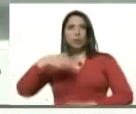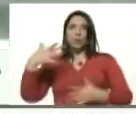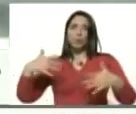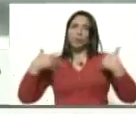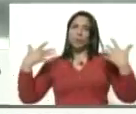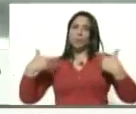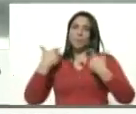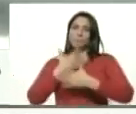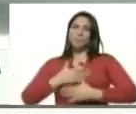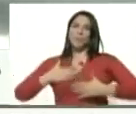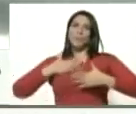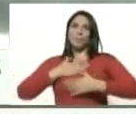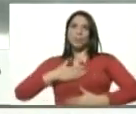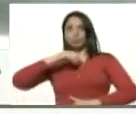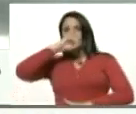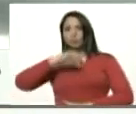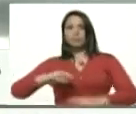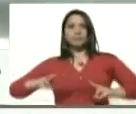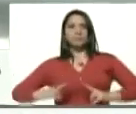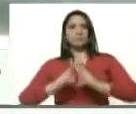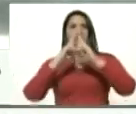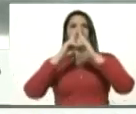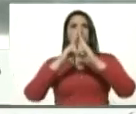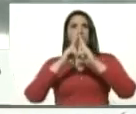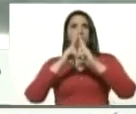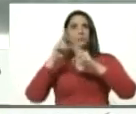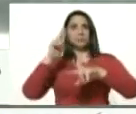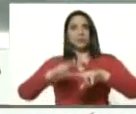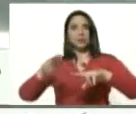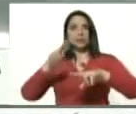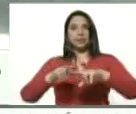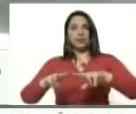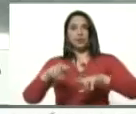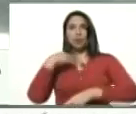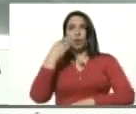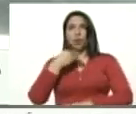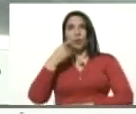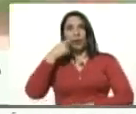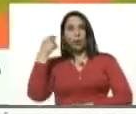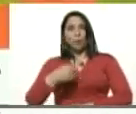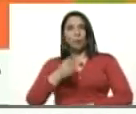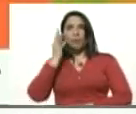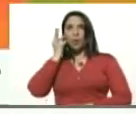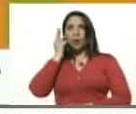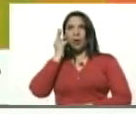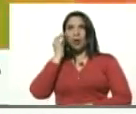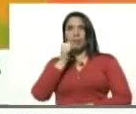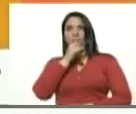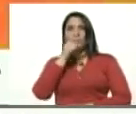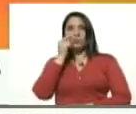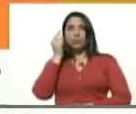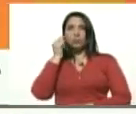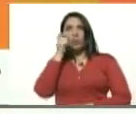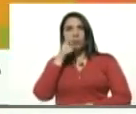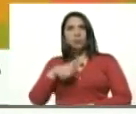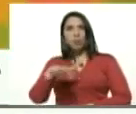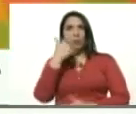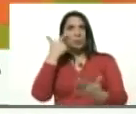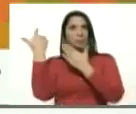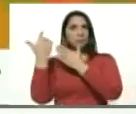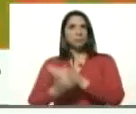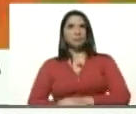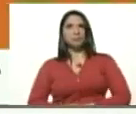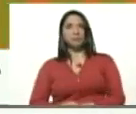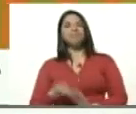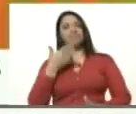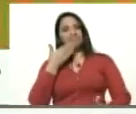para el disfrute y para el encuentro fraterno entre niños, niñas, adolescentes, hombres, mujeres, abuelos, en general la población. Jacqueline.